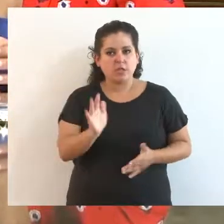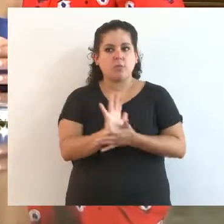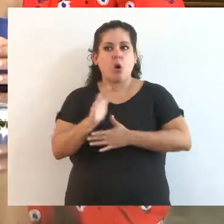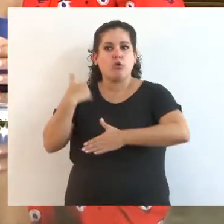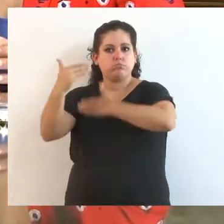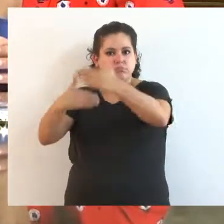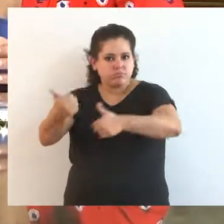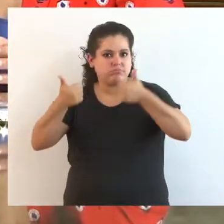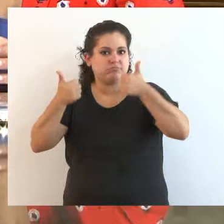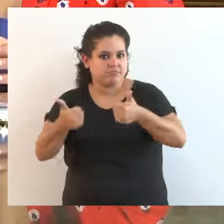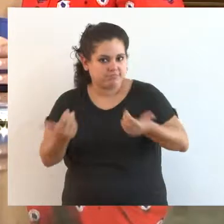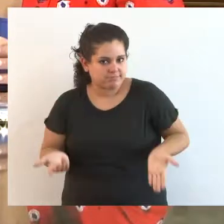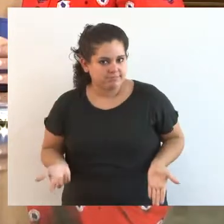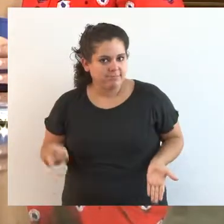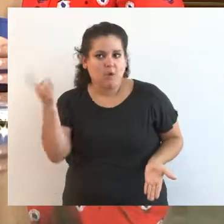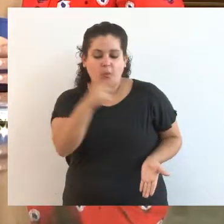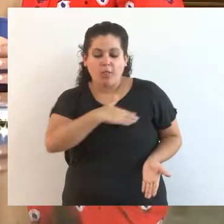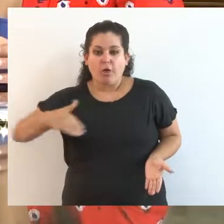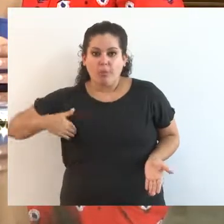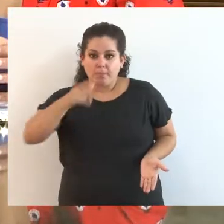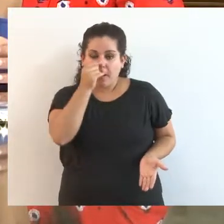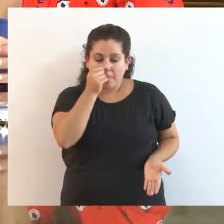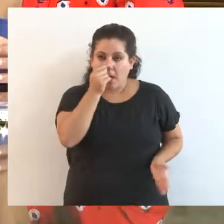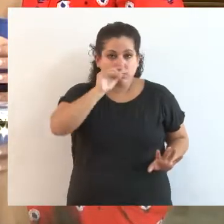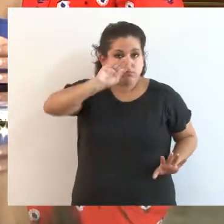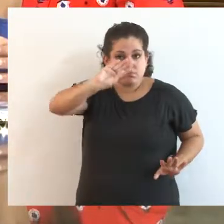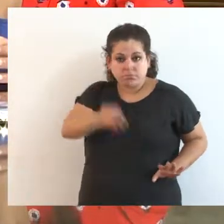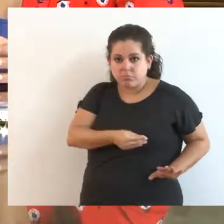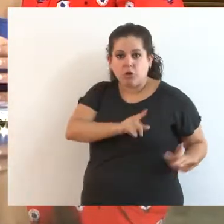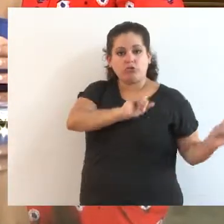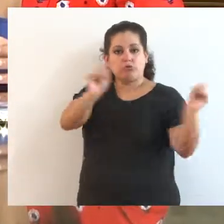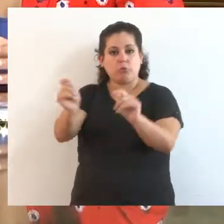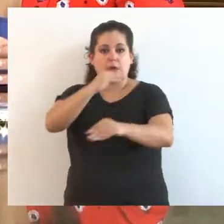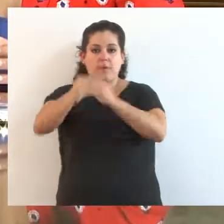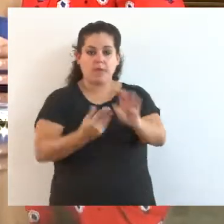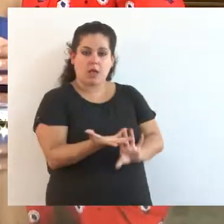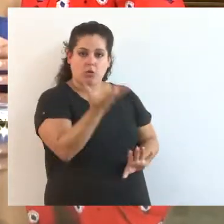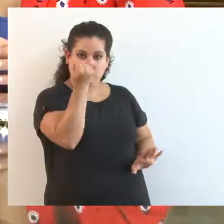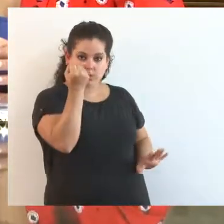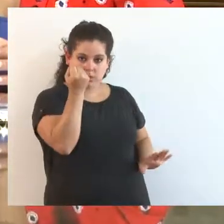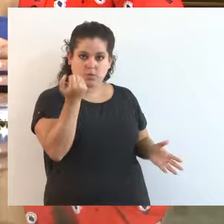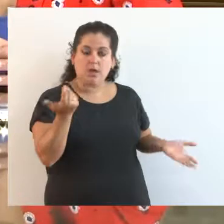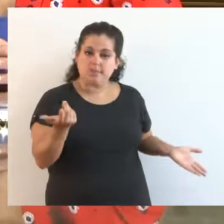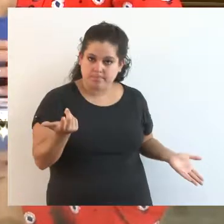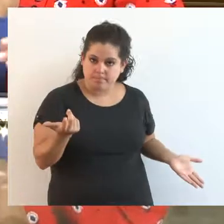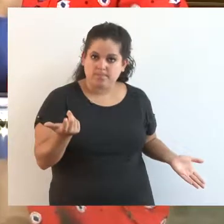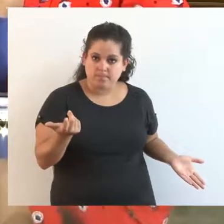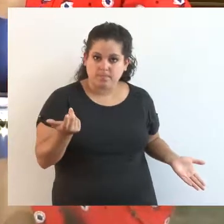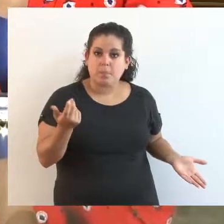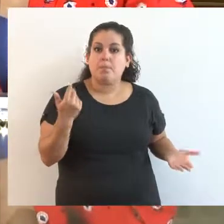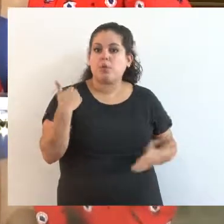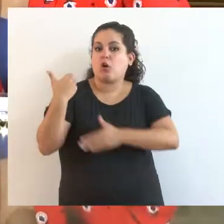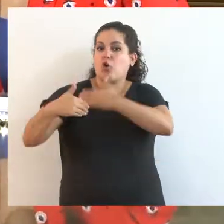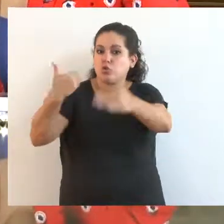solamente como una construcción filial de segundo orden cuando la familia biológica fracasa, porque de hecho el clima de época, digamos,